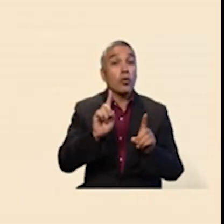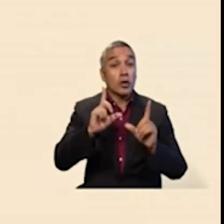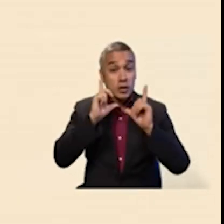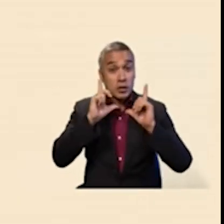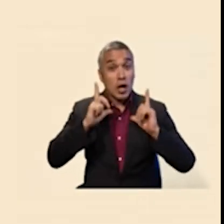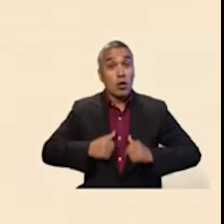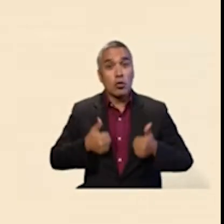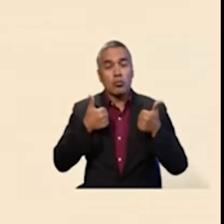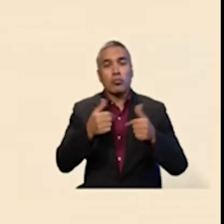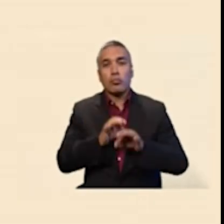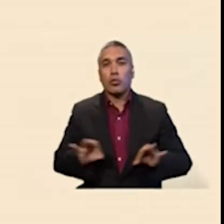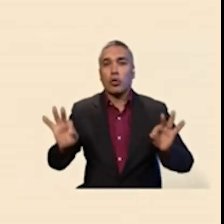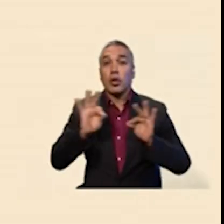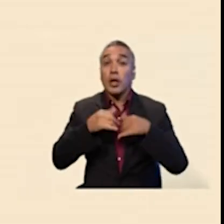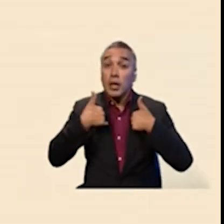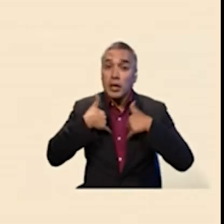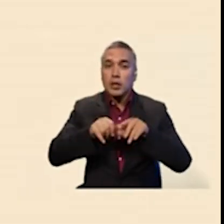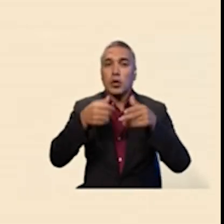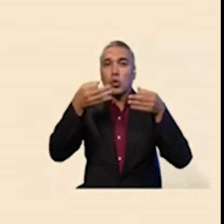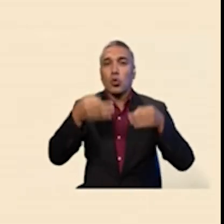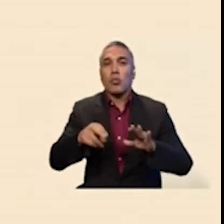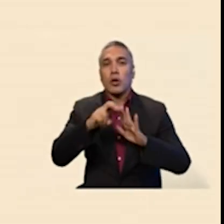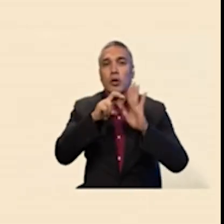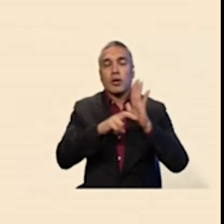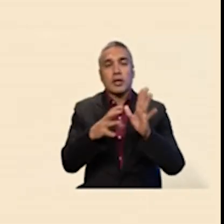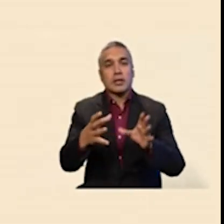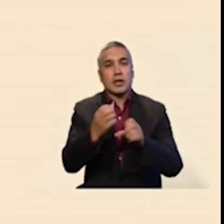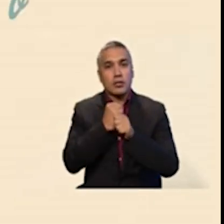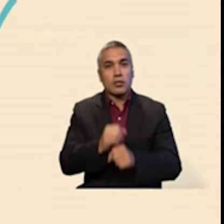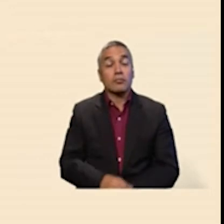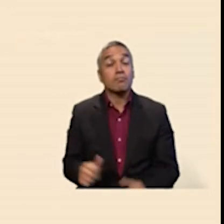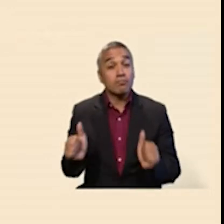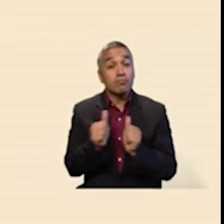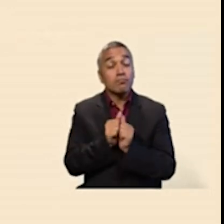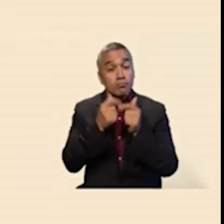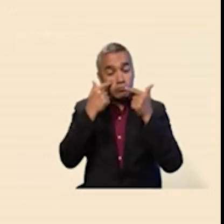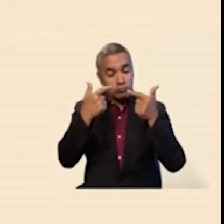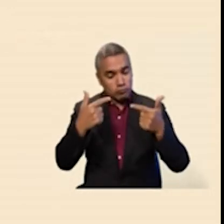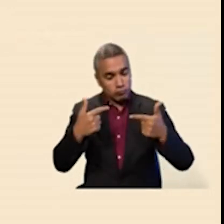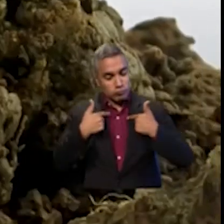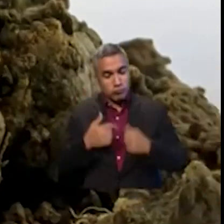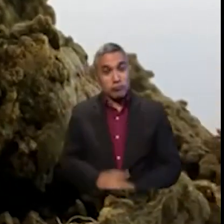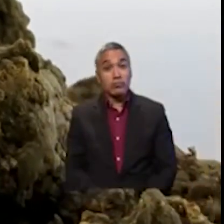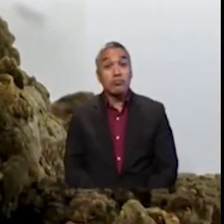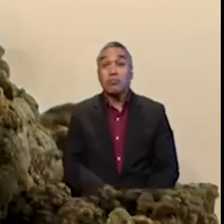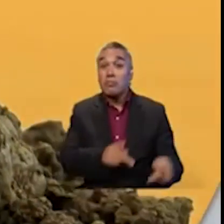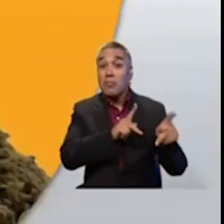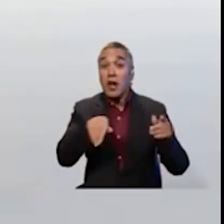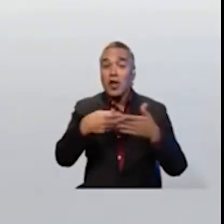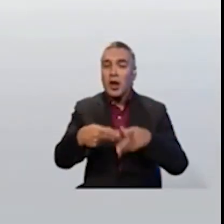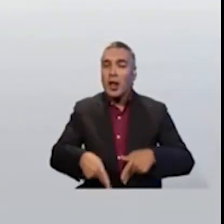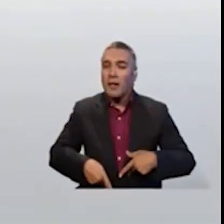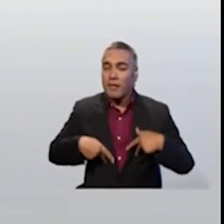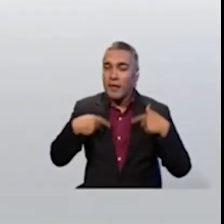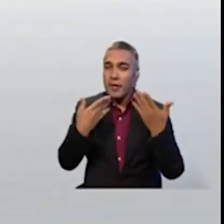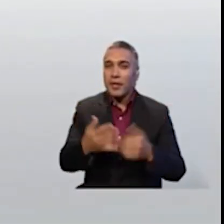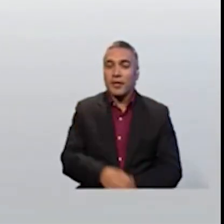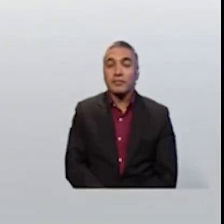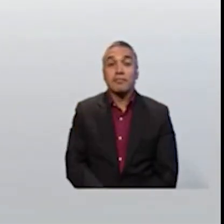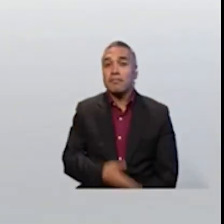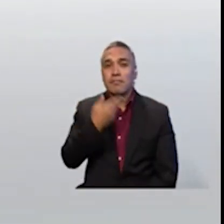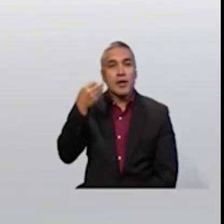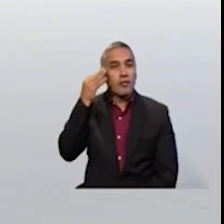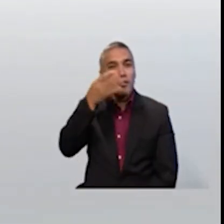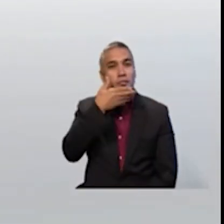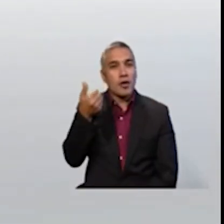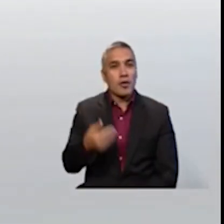la de todos, sigue cumpliendo con las medidas de bioseguridad. Juntos nos cuidamos. Desde el plan, toda una vida.